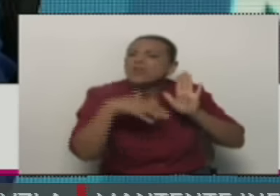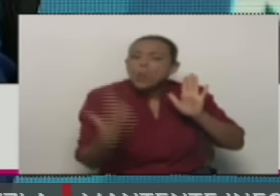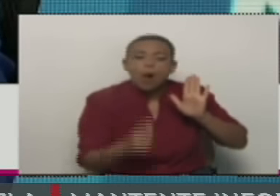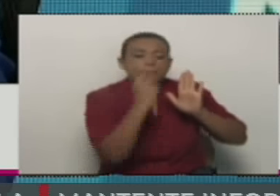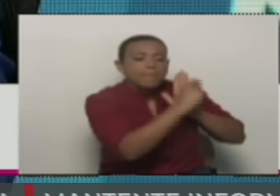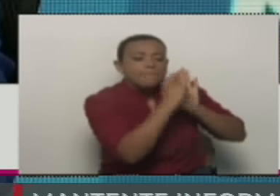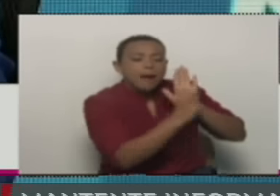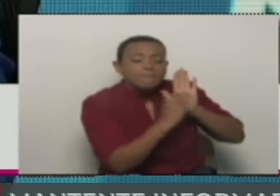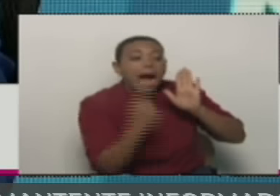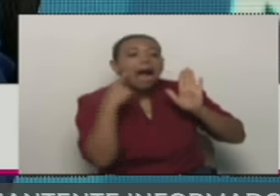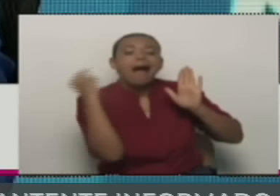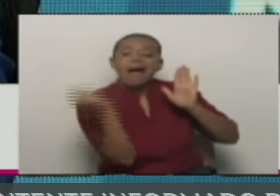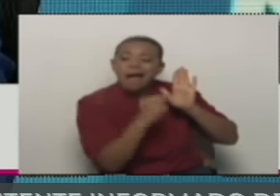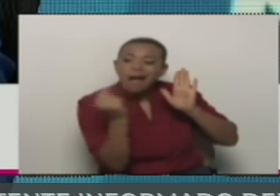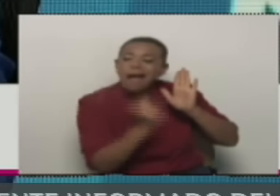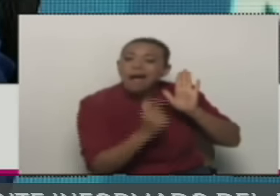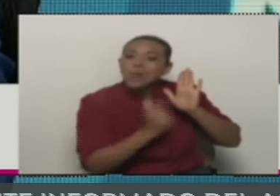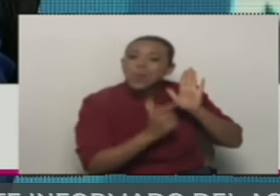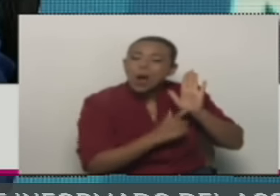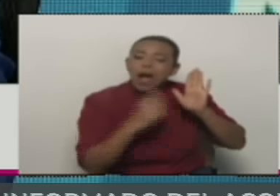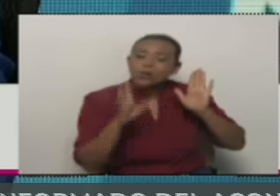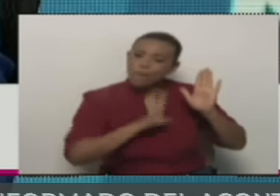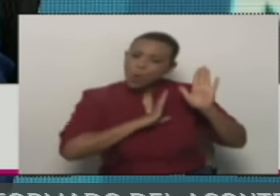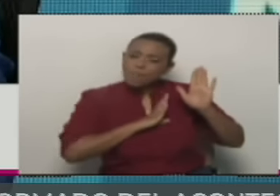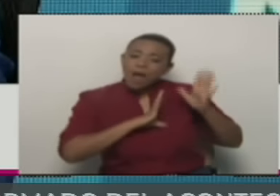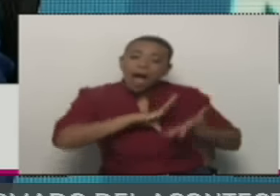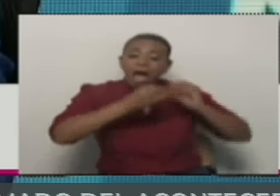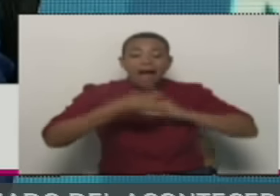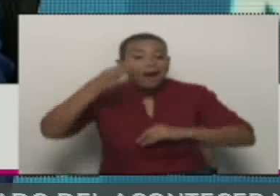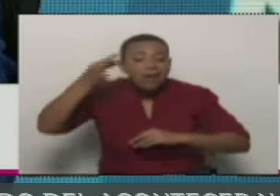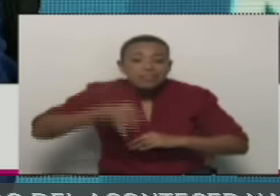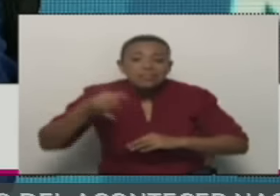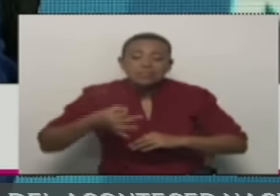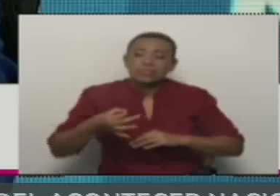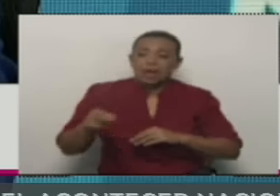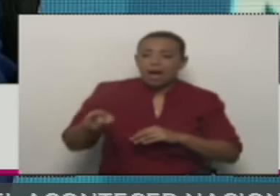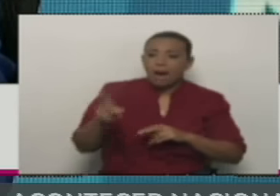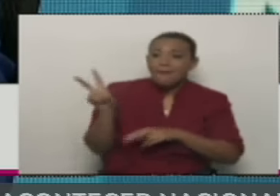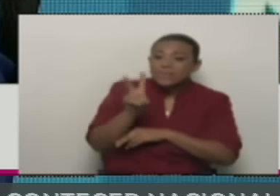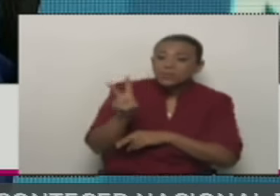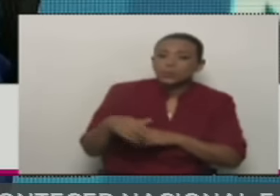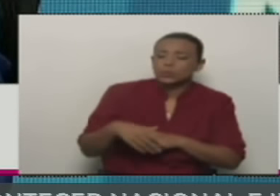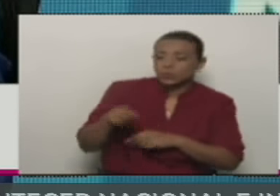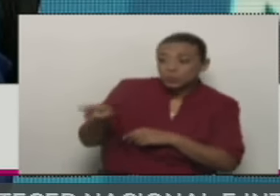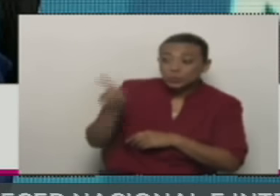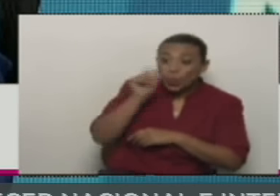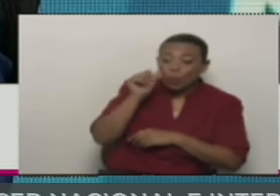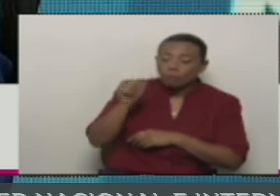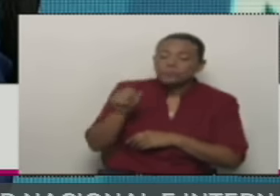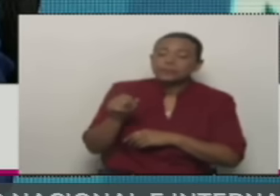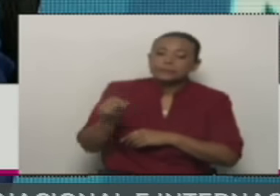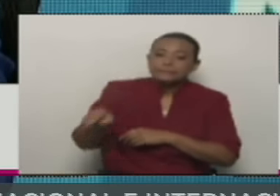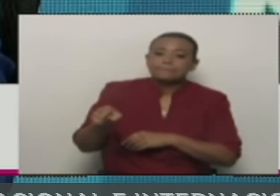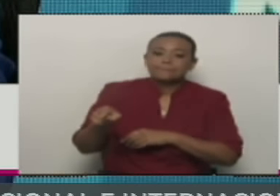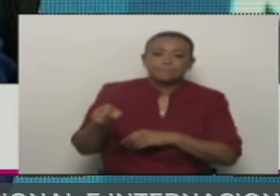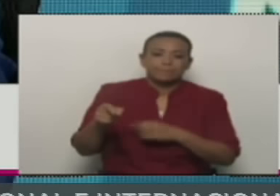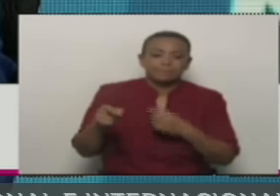adelante. Concepto venezolano, Simón Magallanes,